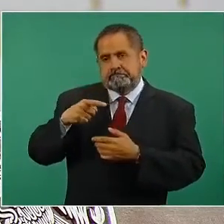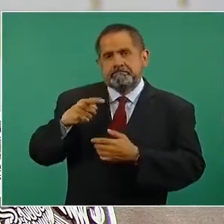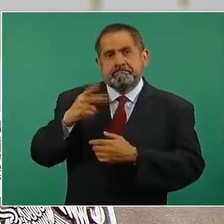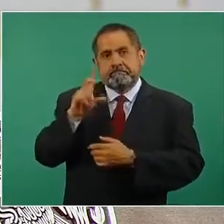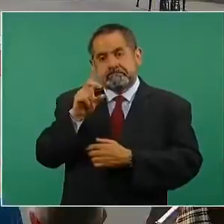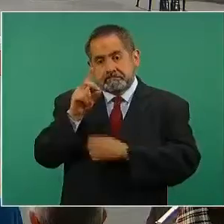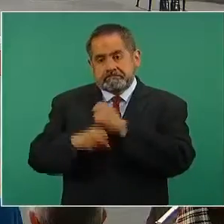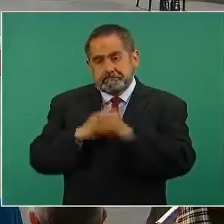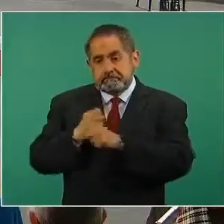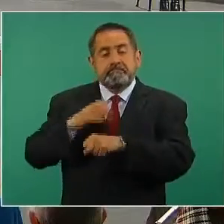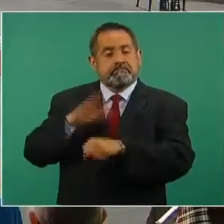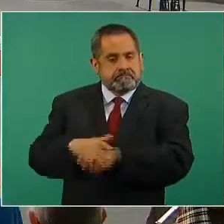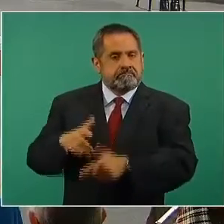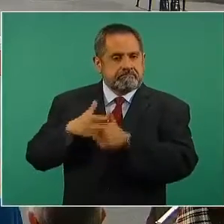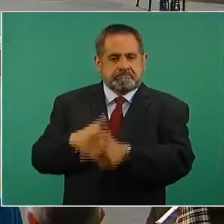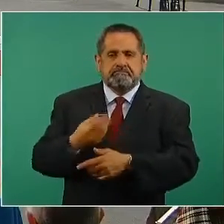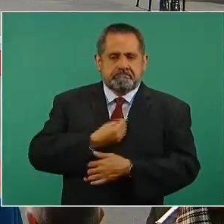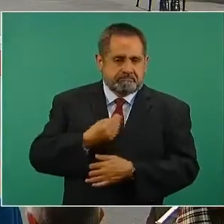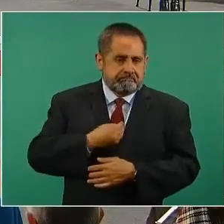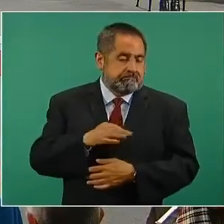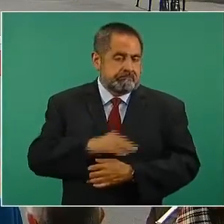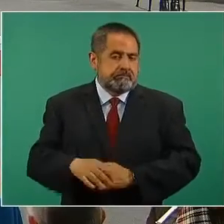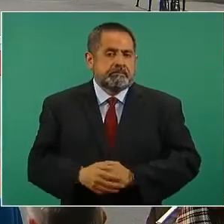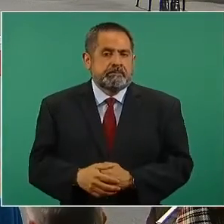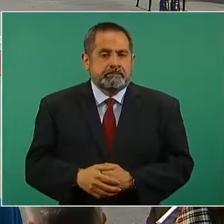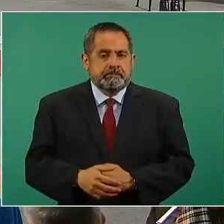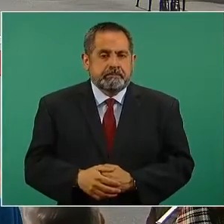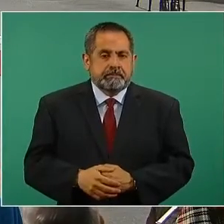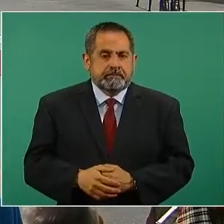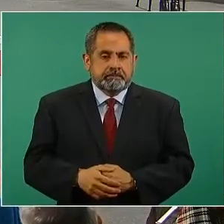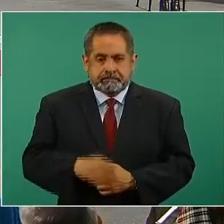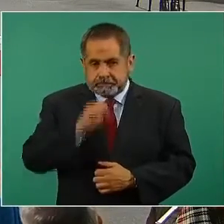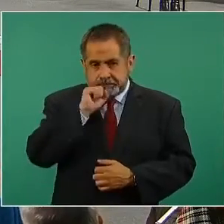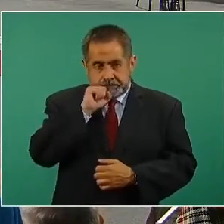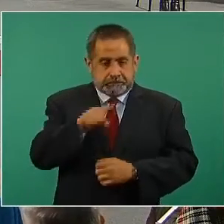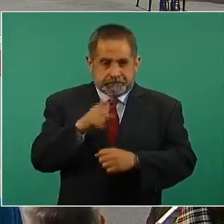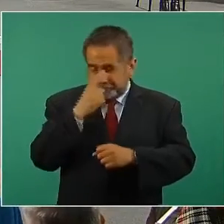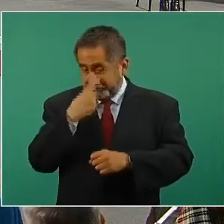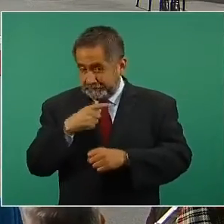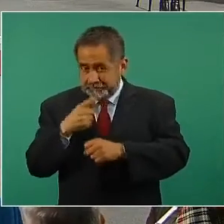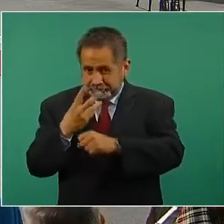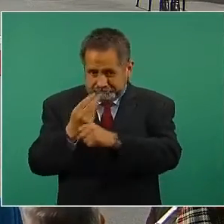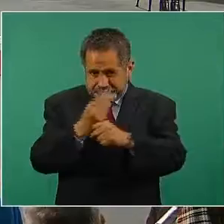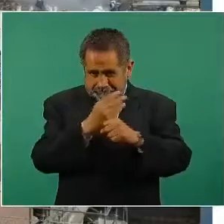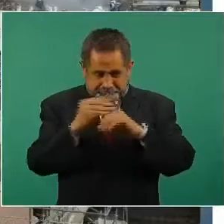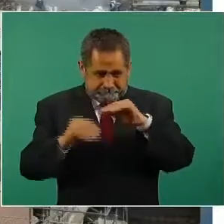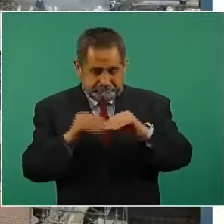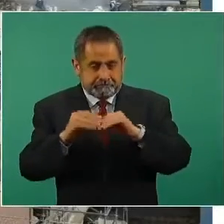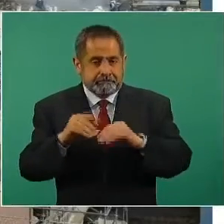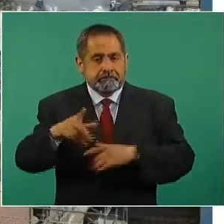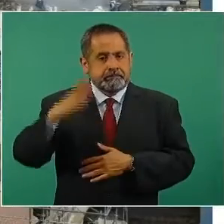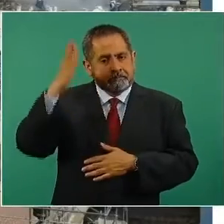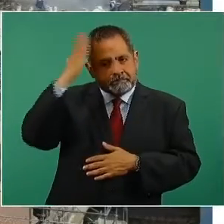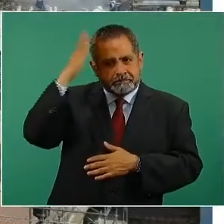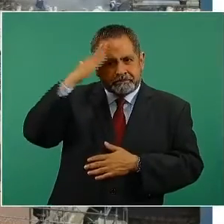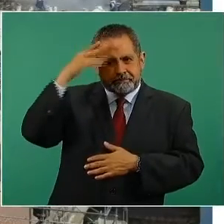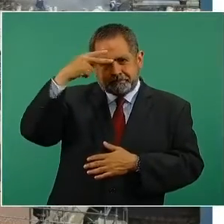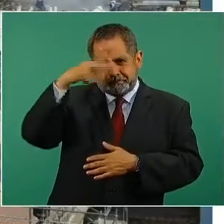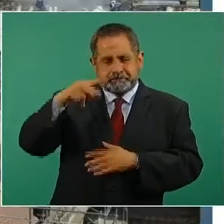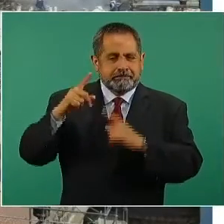años. Adelante. También en labores de mantenimiento preventivo, la Catedral